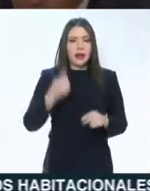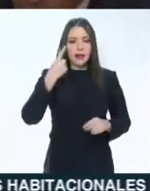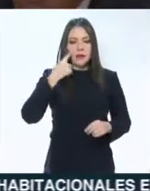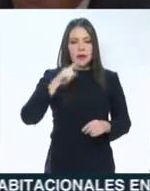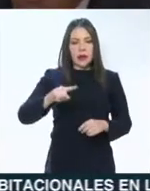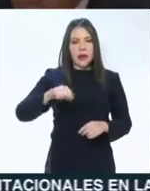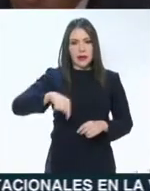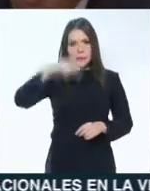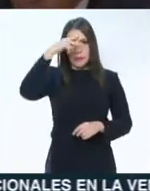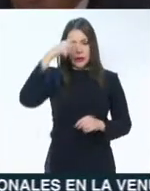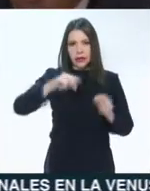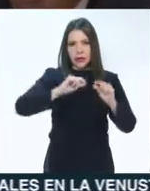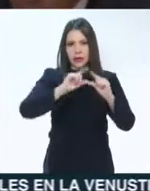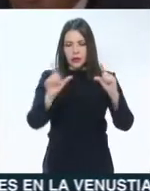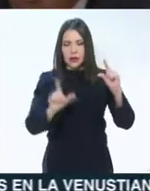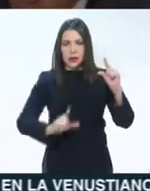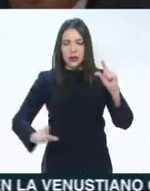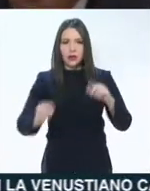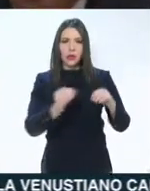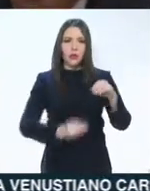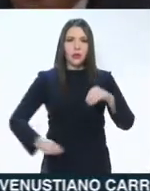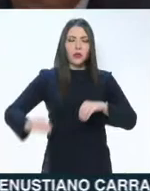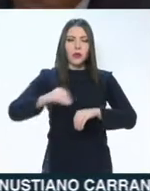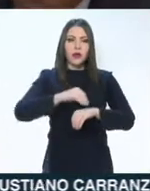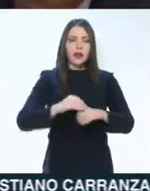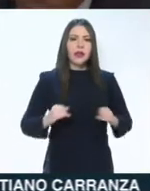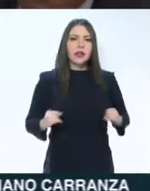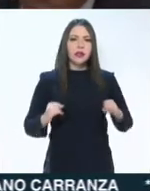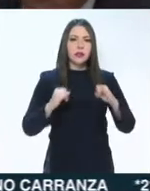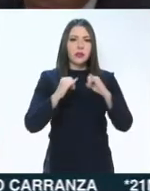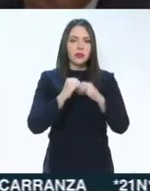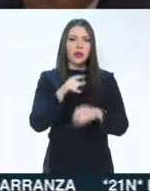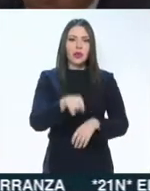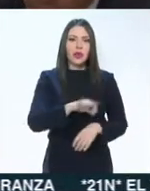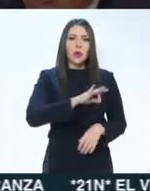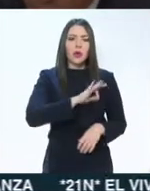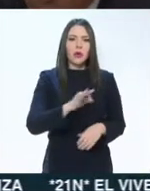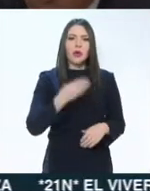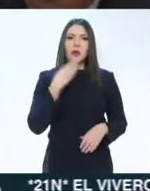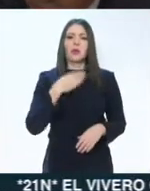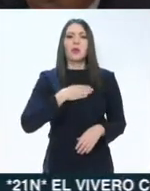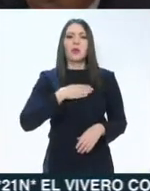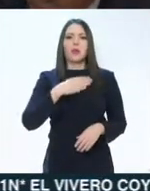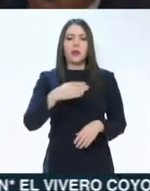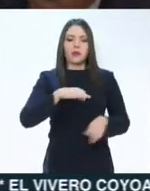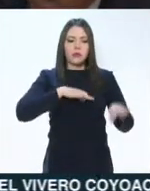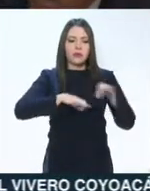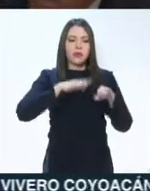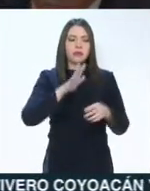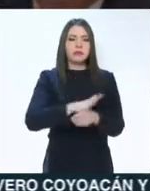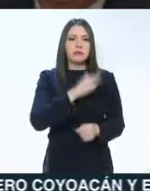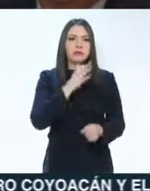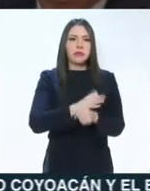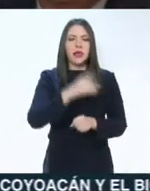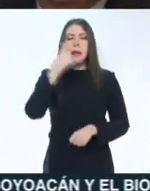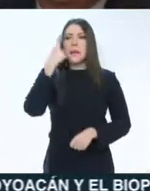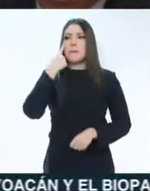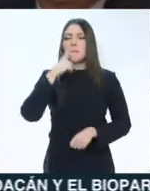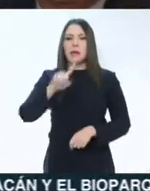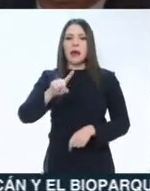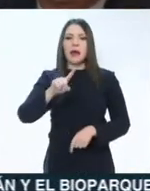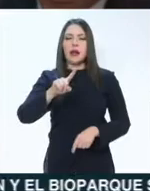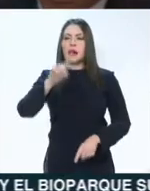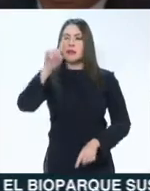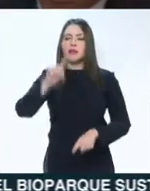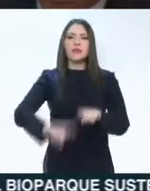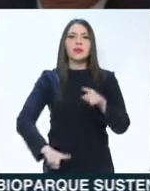las facultades y capacidades suficientes para enfrentar la crisis de